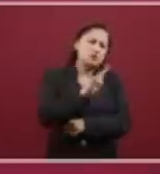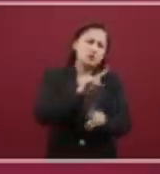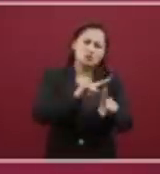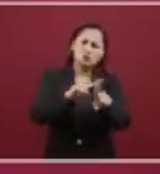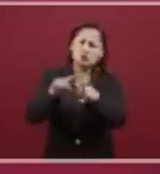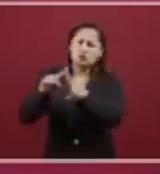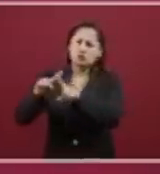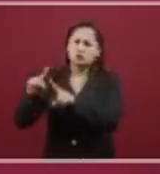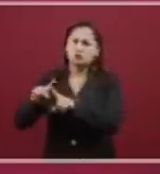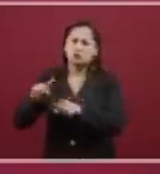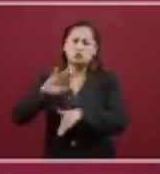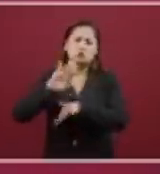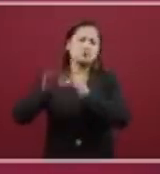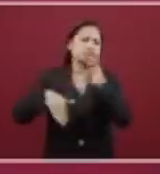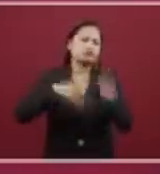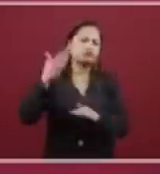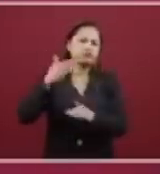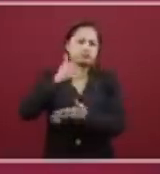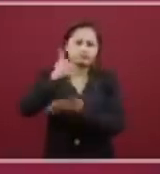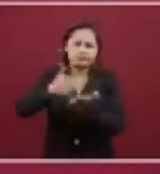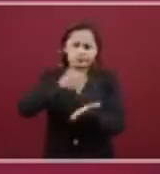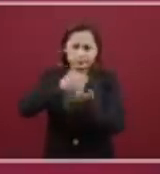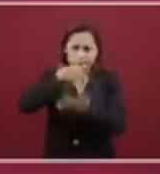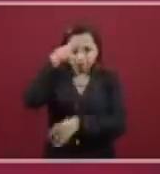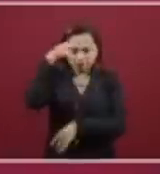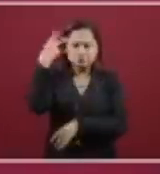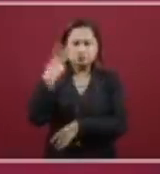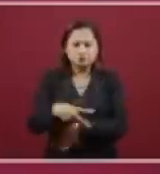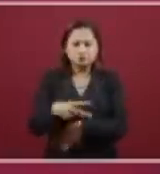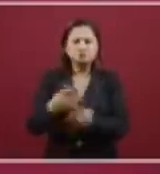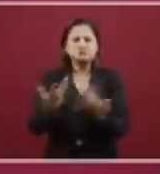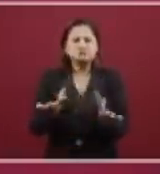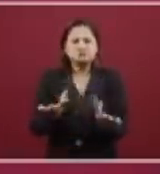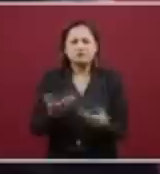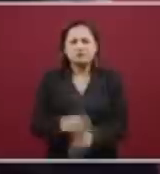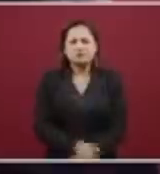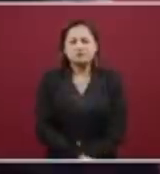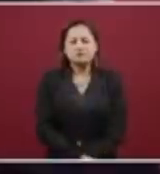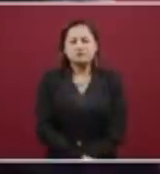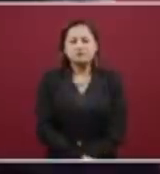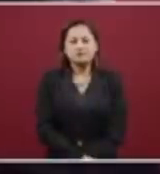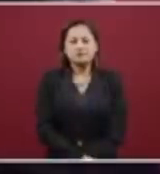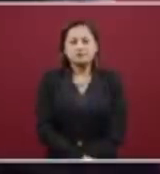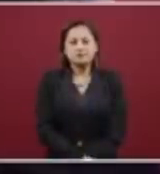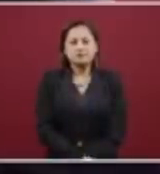de la ciudad de mexico vamos